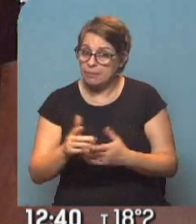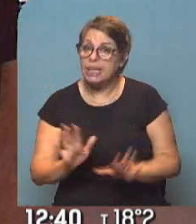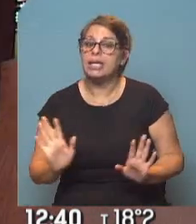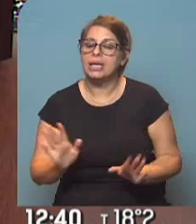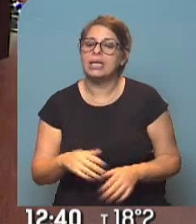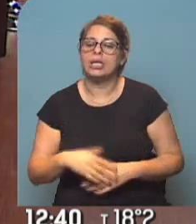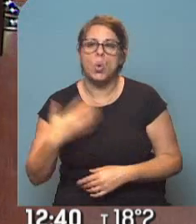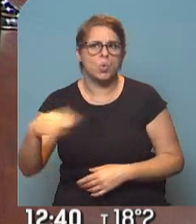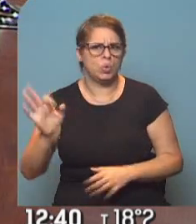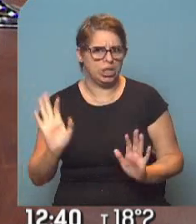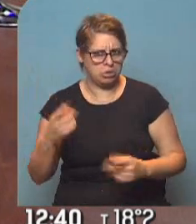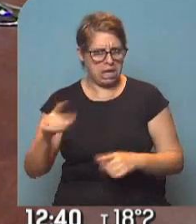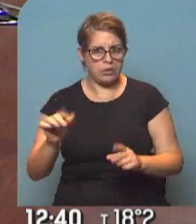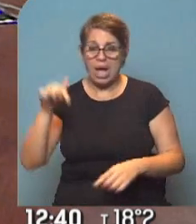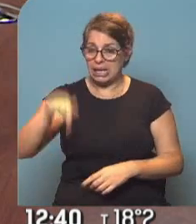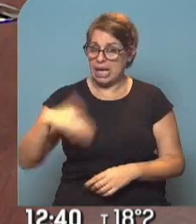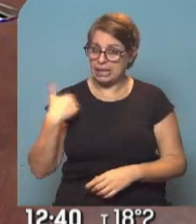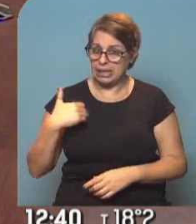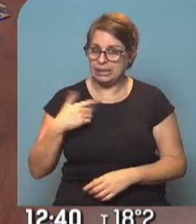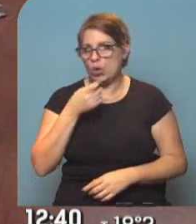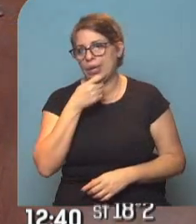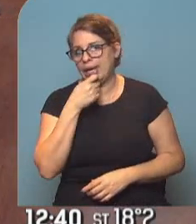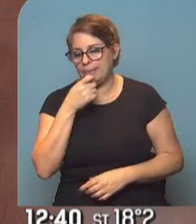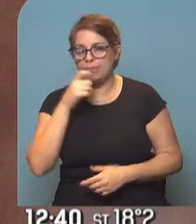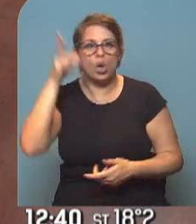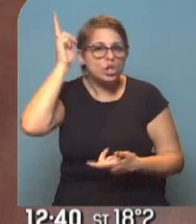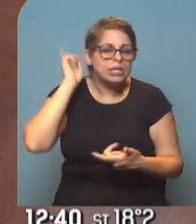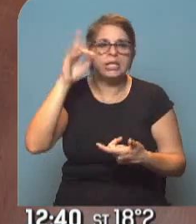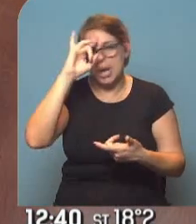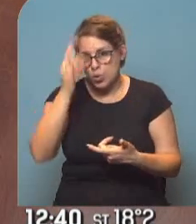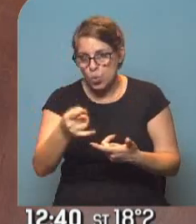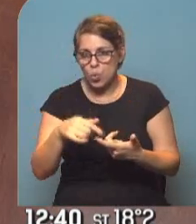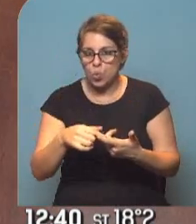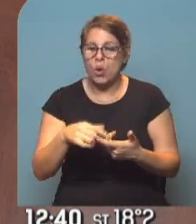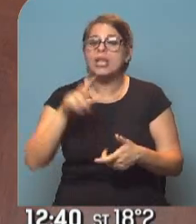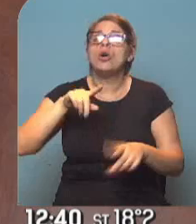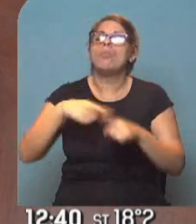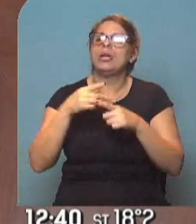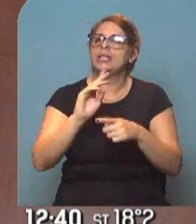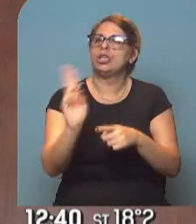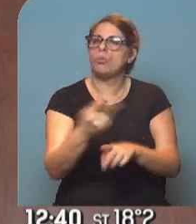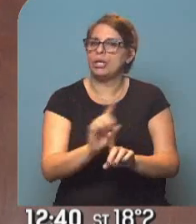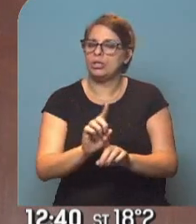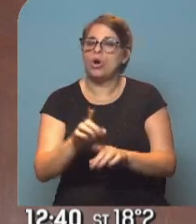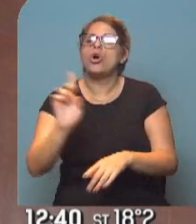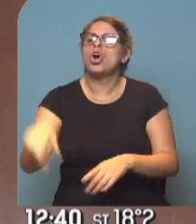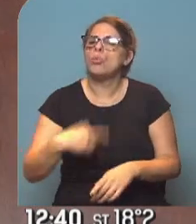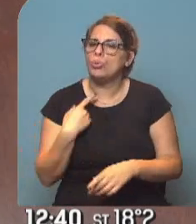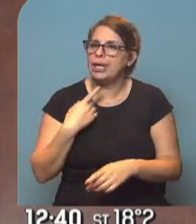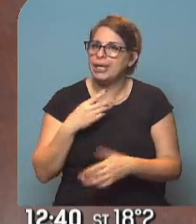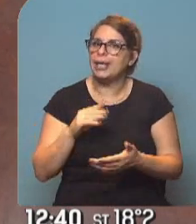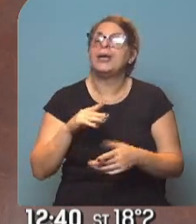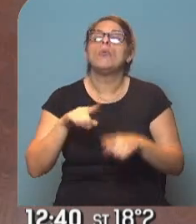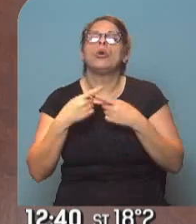bien excepcional, digamos. En Argentina, por dar un ejemplo, en Chile, en Uruguay, no mueren políticos, mueren de muerte natural, digamos, pero no mueren